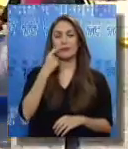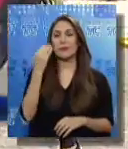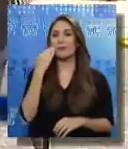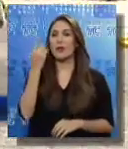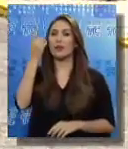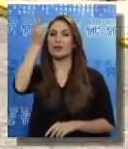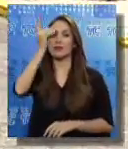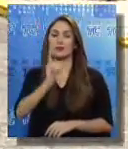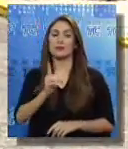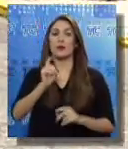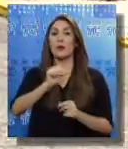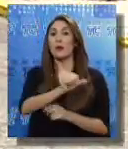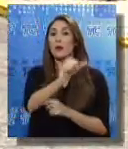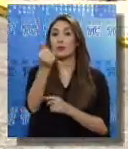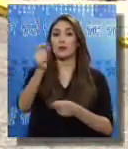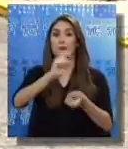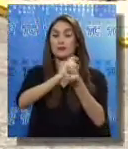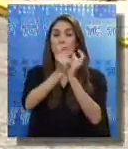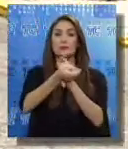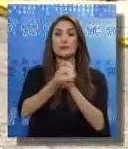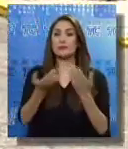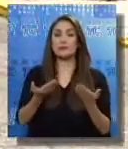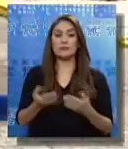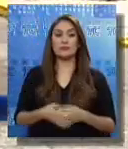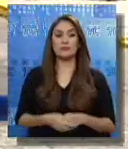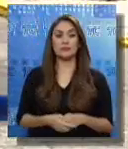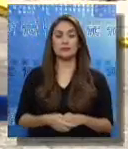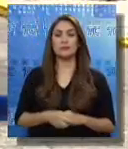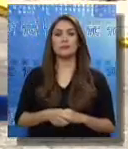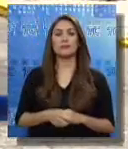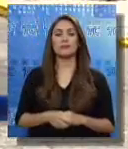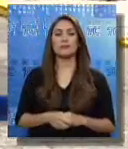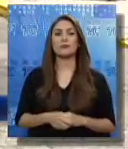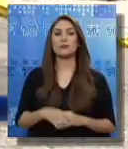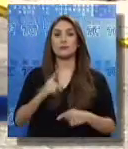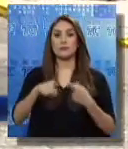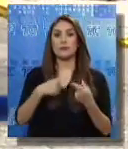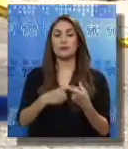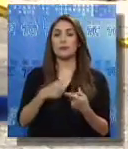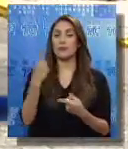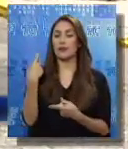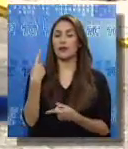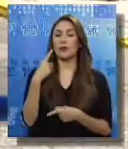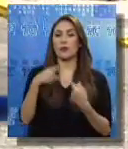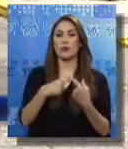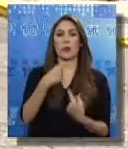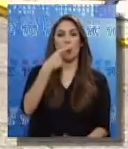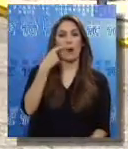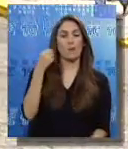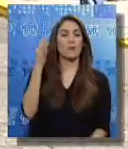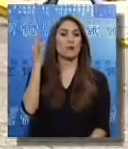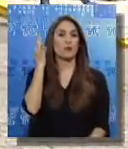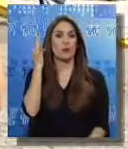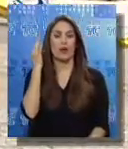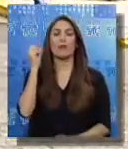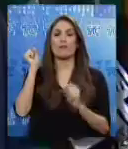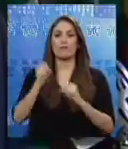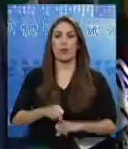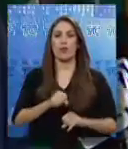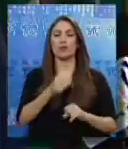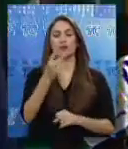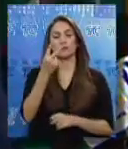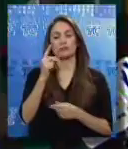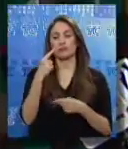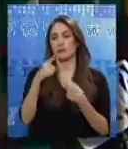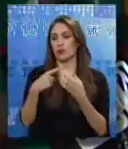madre. Otro cambio que propone esta ley es que solamente se podrá adoptar cuando haya una pareja constituida, es decir, un hombre y una mujer. La